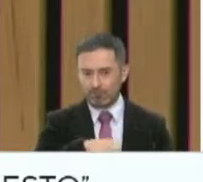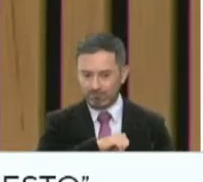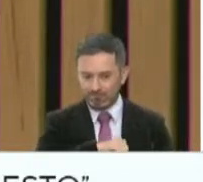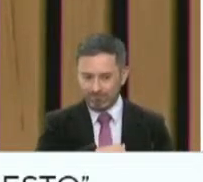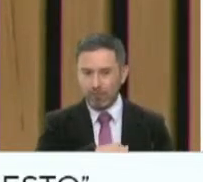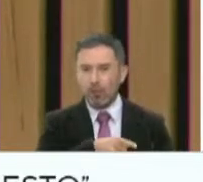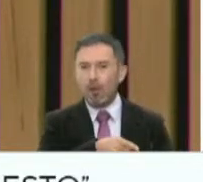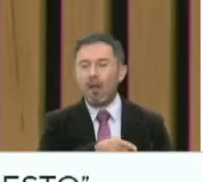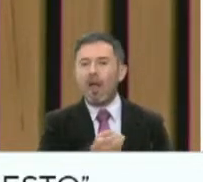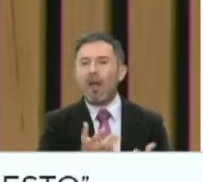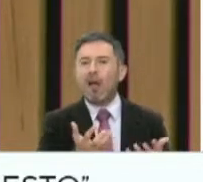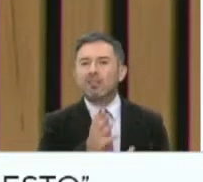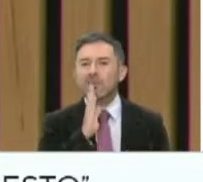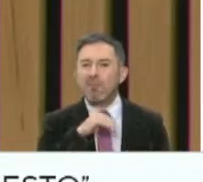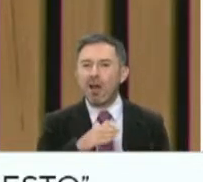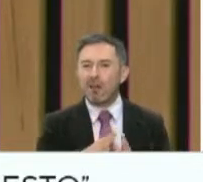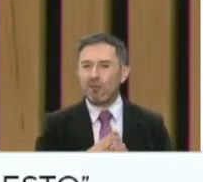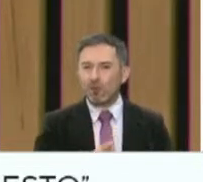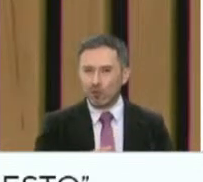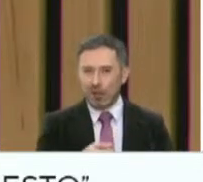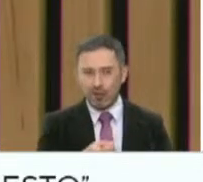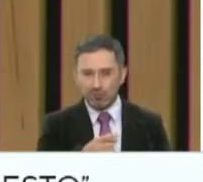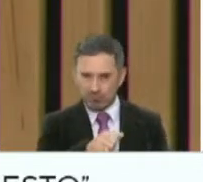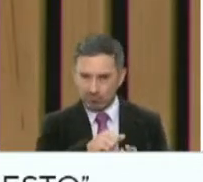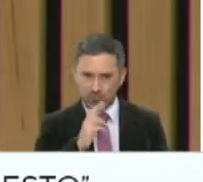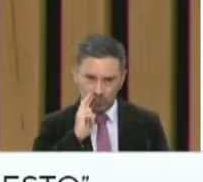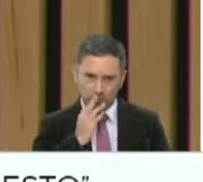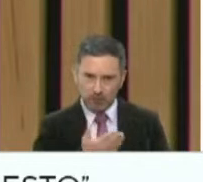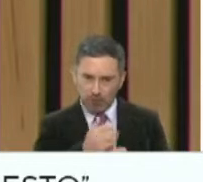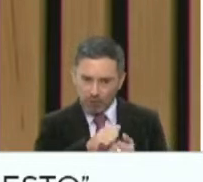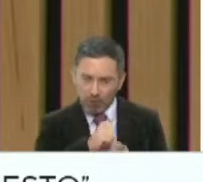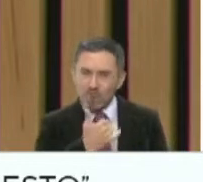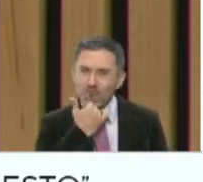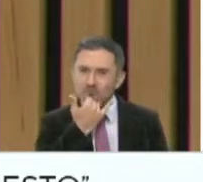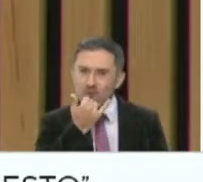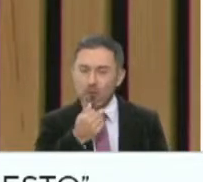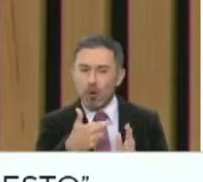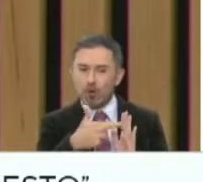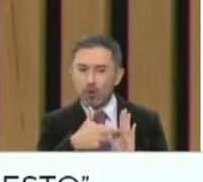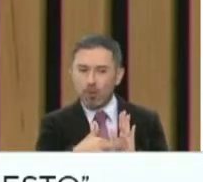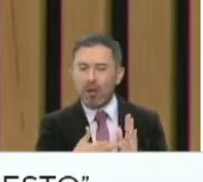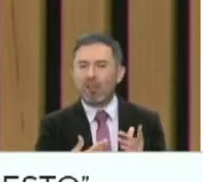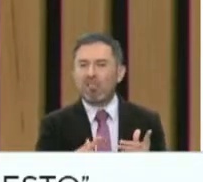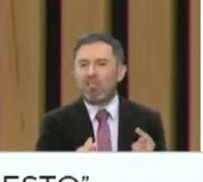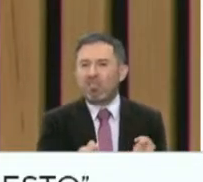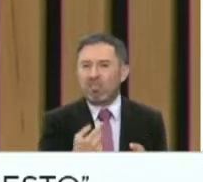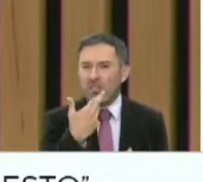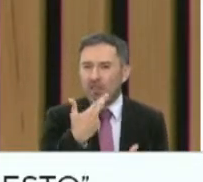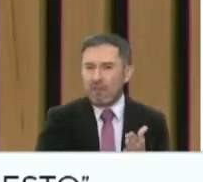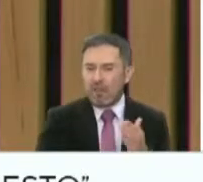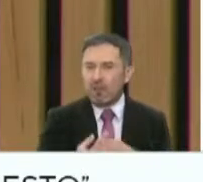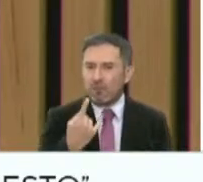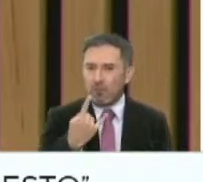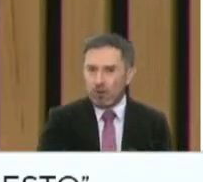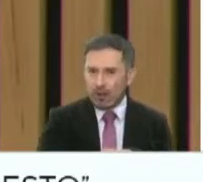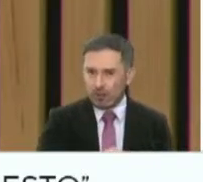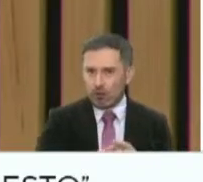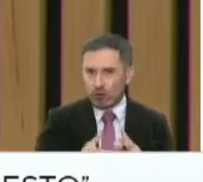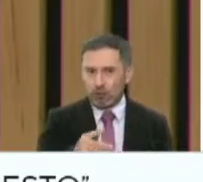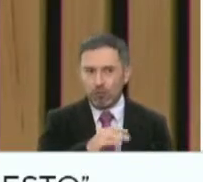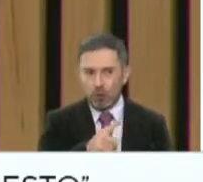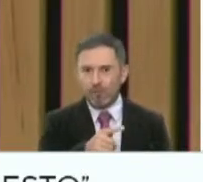Entonces, como eso es motivo de controversia, se recurre al Tribunal Constitucional, que es el encargado de dirimir